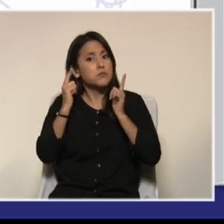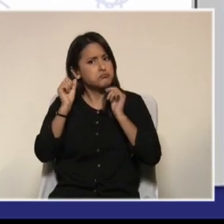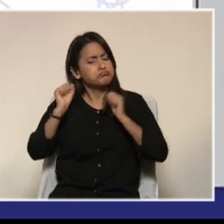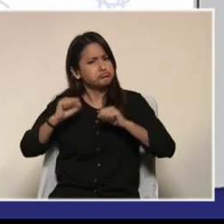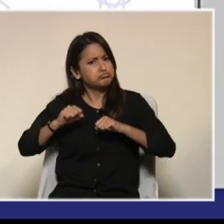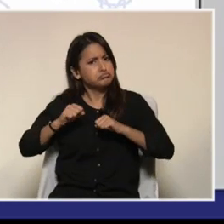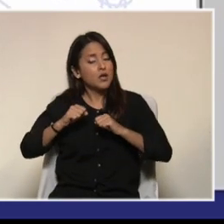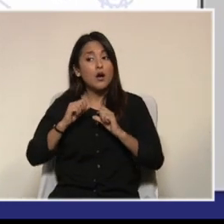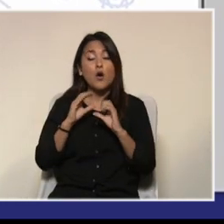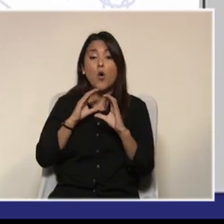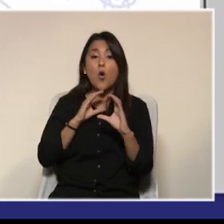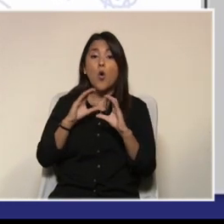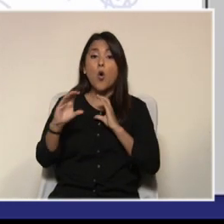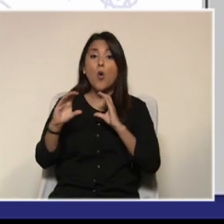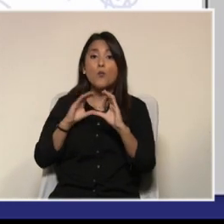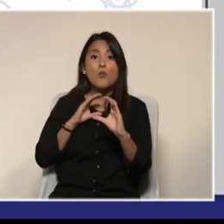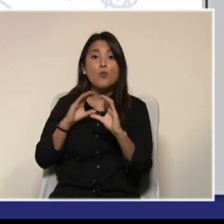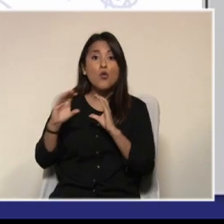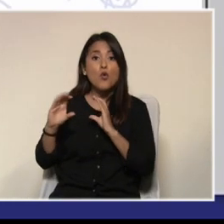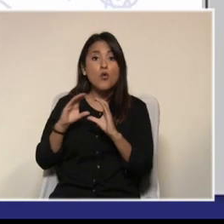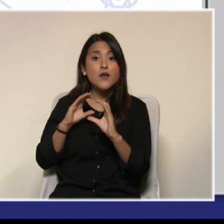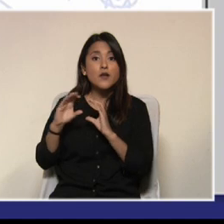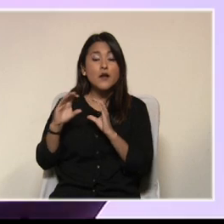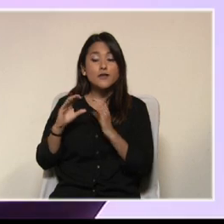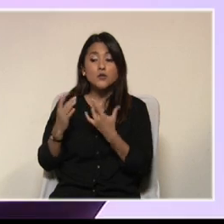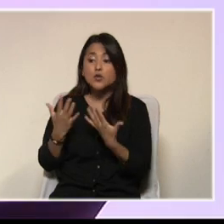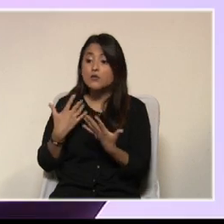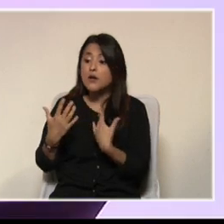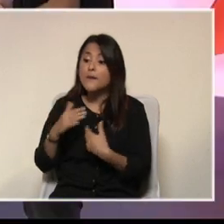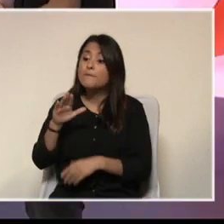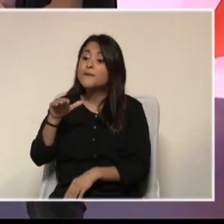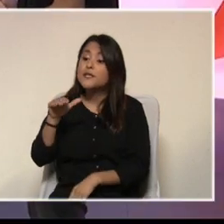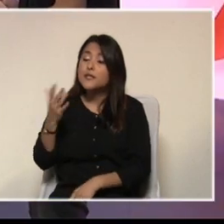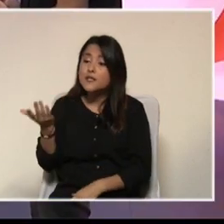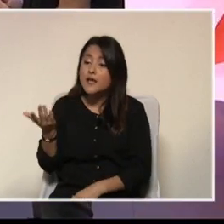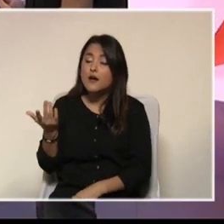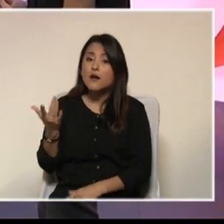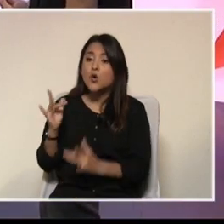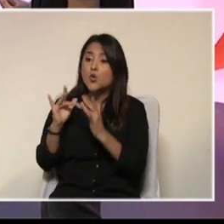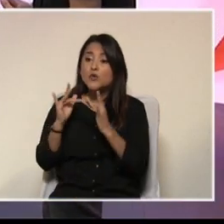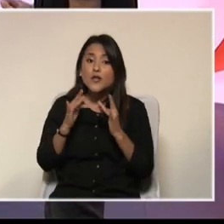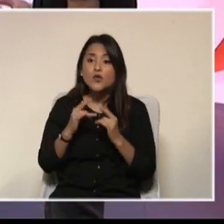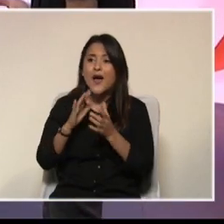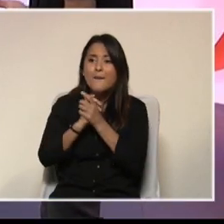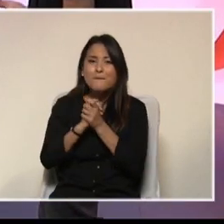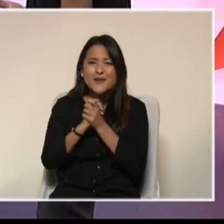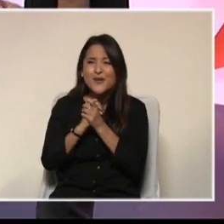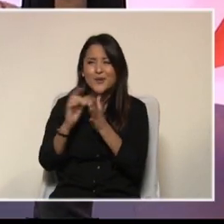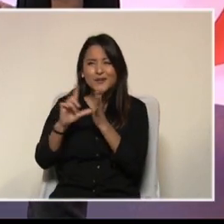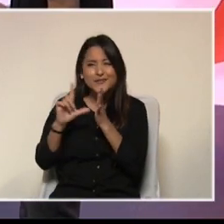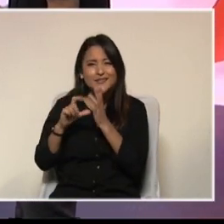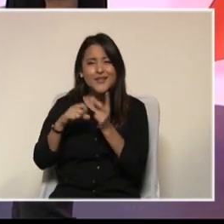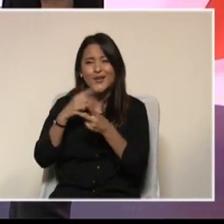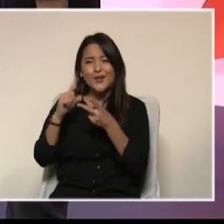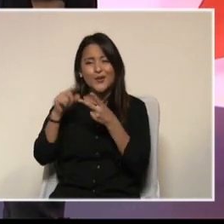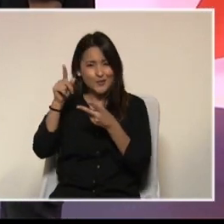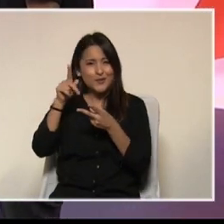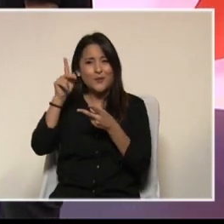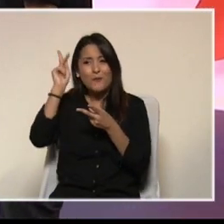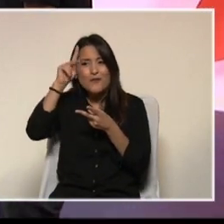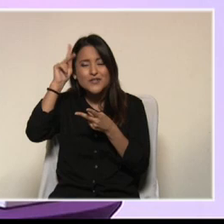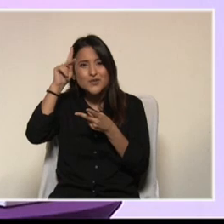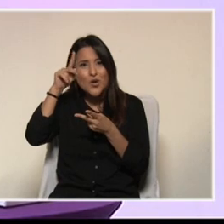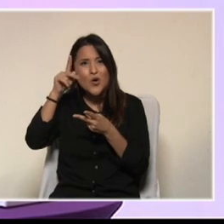con nuestros estudiantes, con el resto de los compañeros, con nuestro profesor de las áreas de